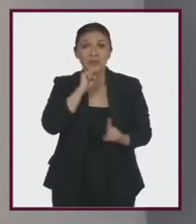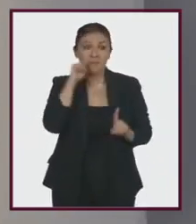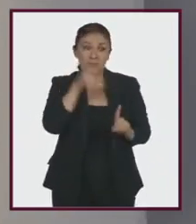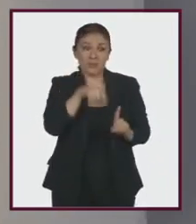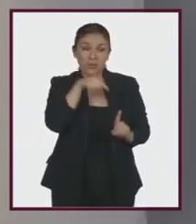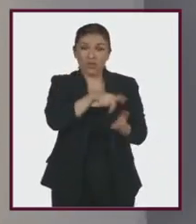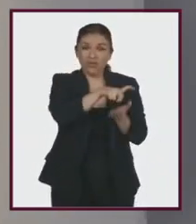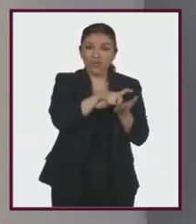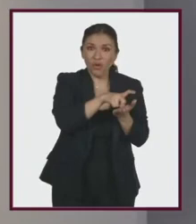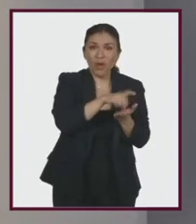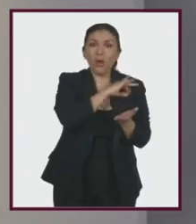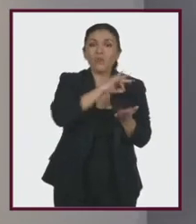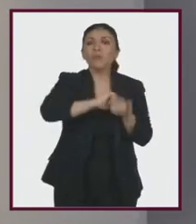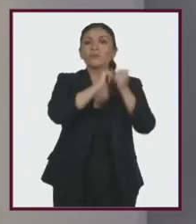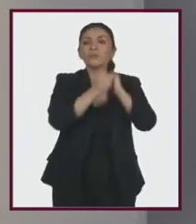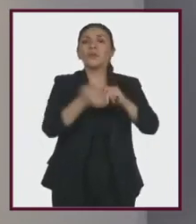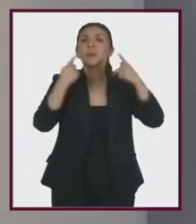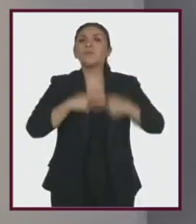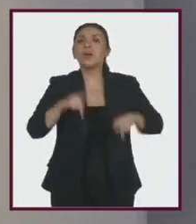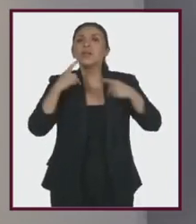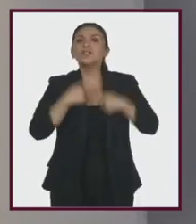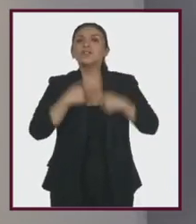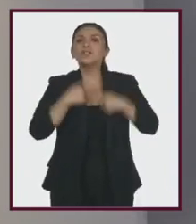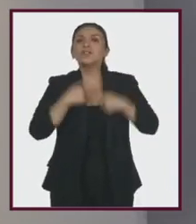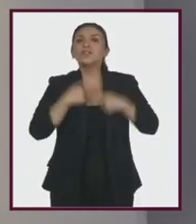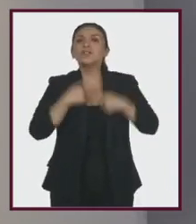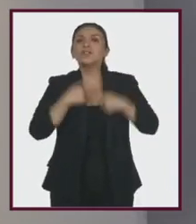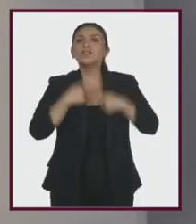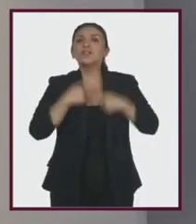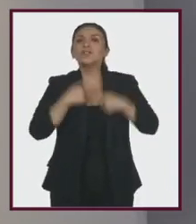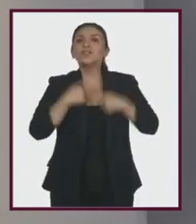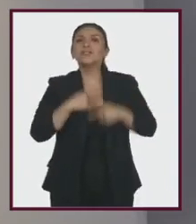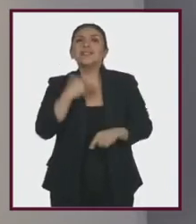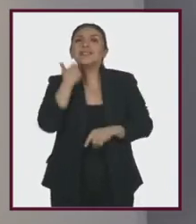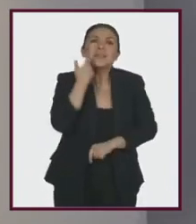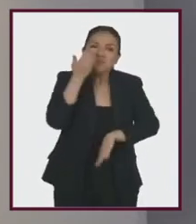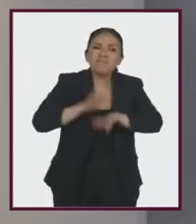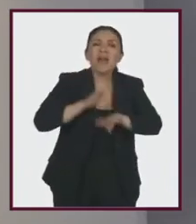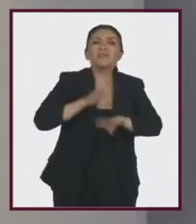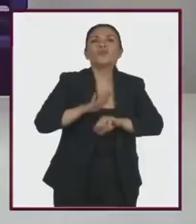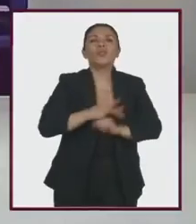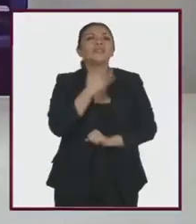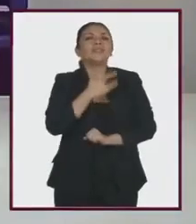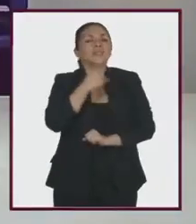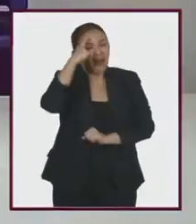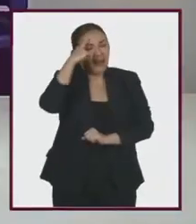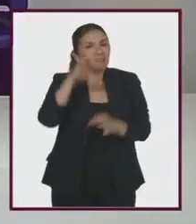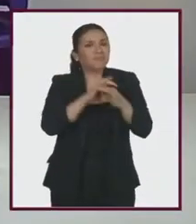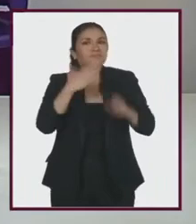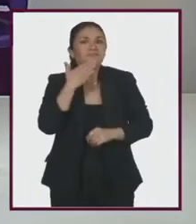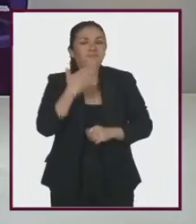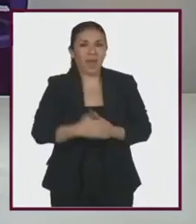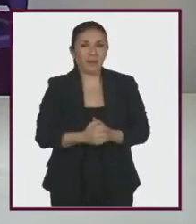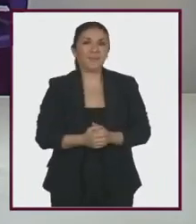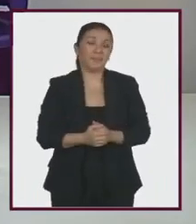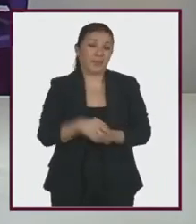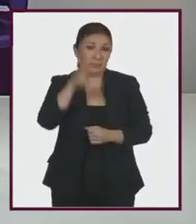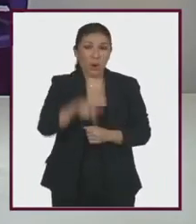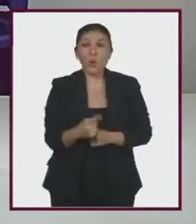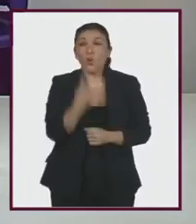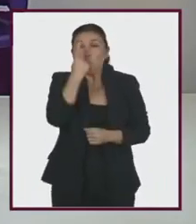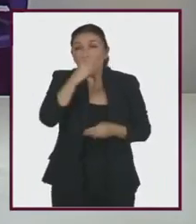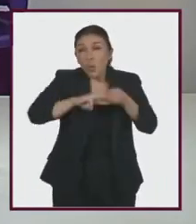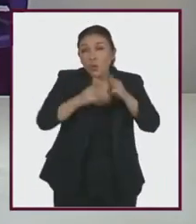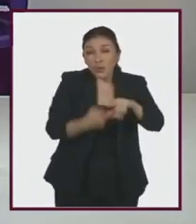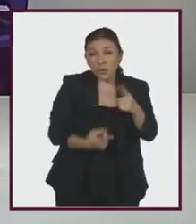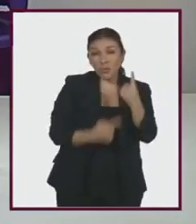que lleva a que las personas busquen seguir consumiéndola por el efecto que les da. Entonces, realmente no es solo una causa, no es solo una cosa